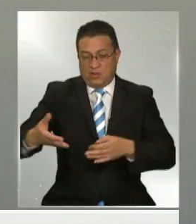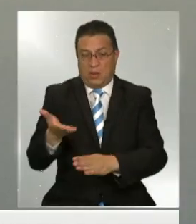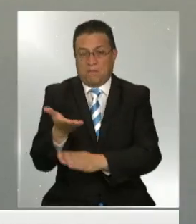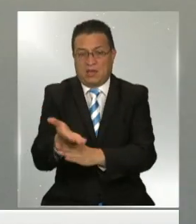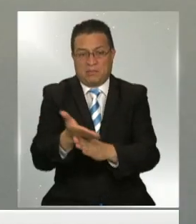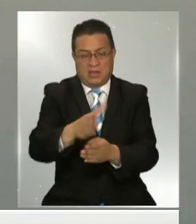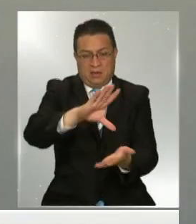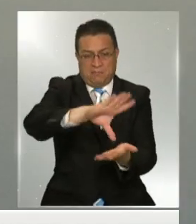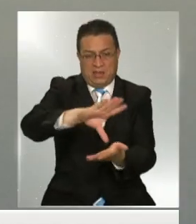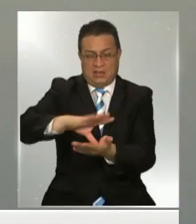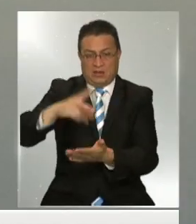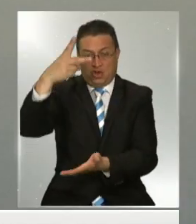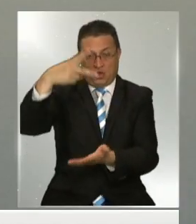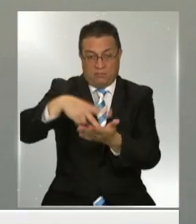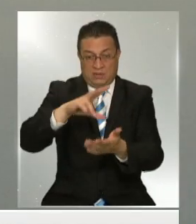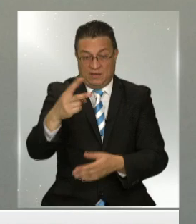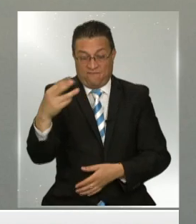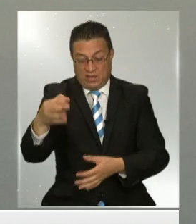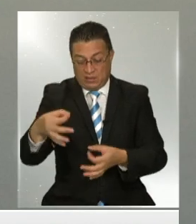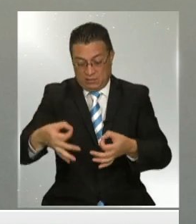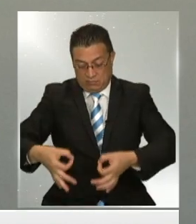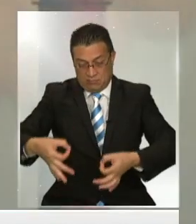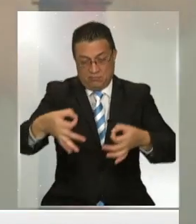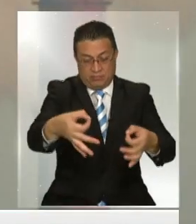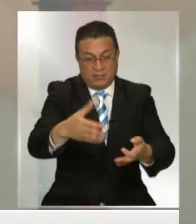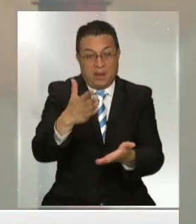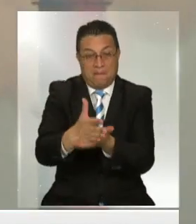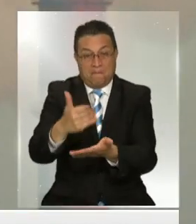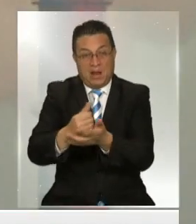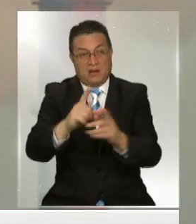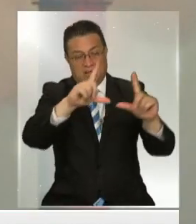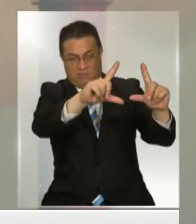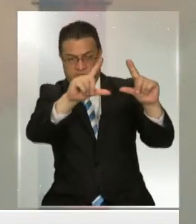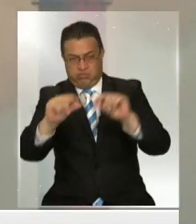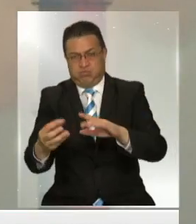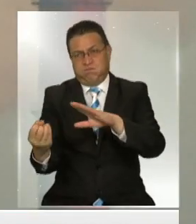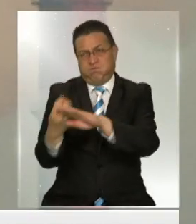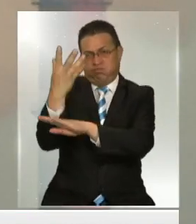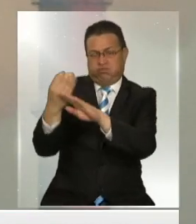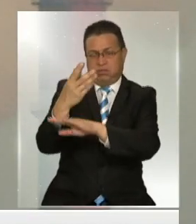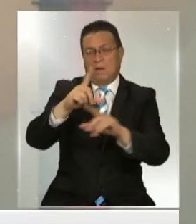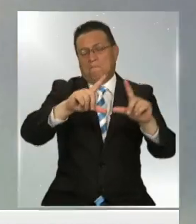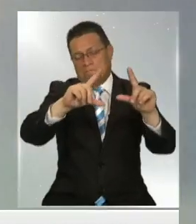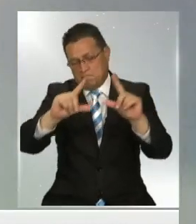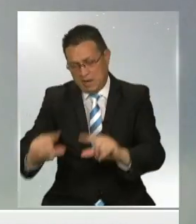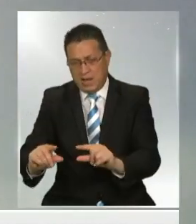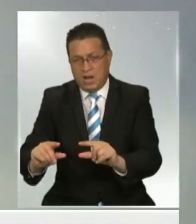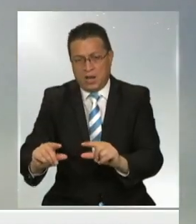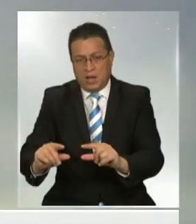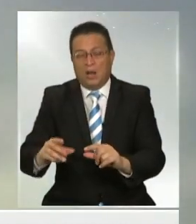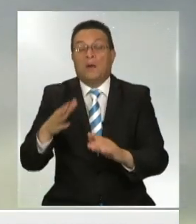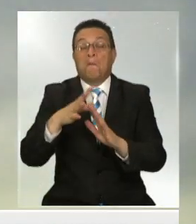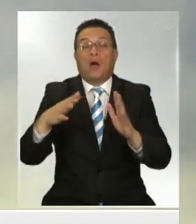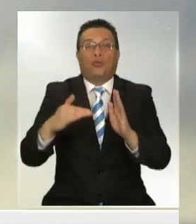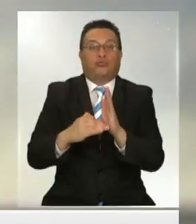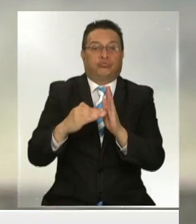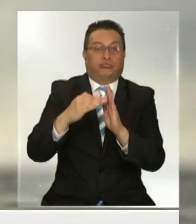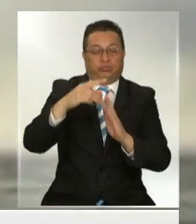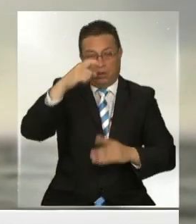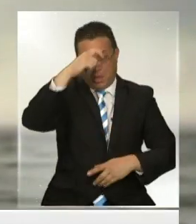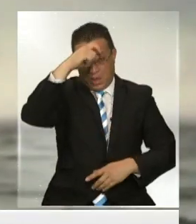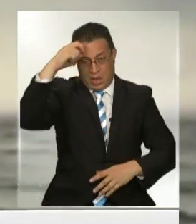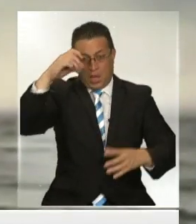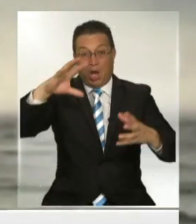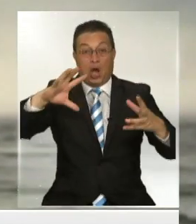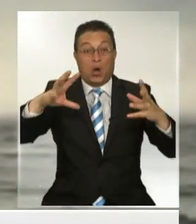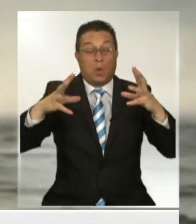que presenten el 2020 planes de reducción de emisiones de carbono más ambiciosos para evitar que el aumento de la temperatura del